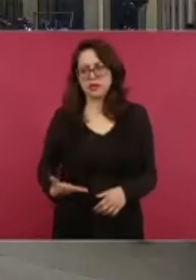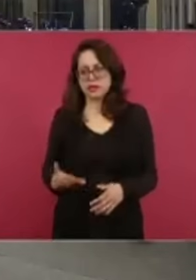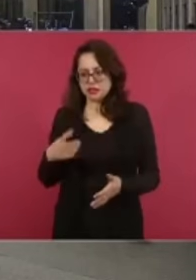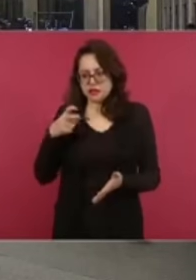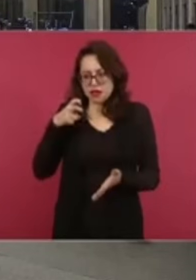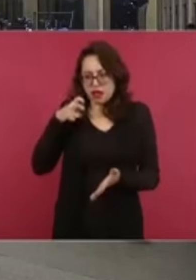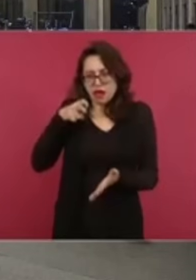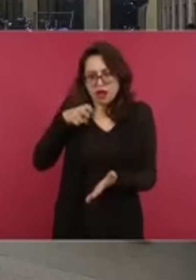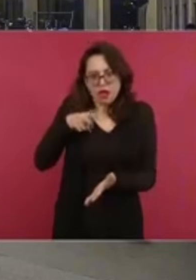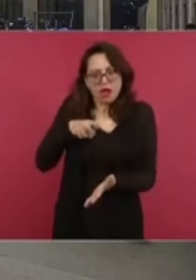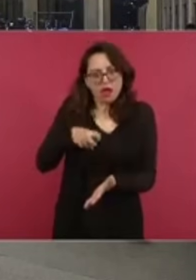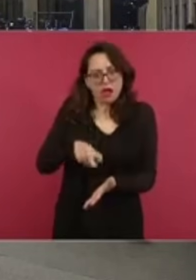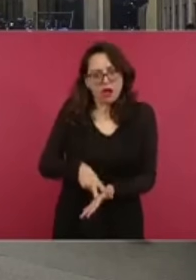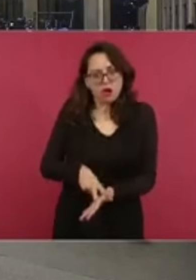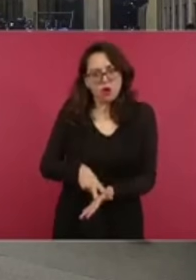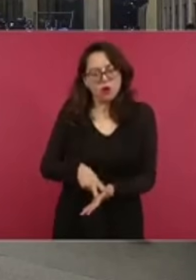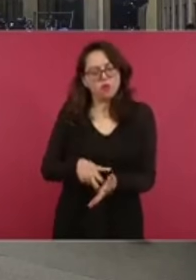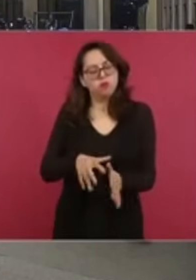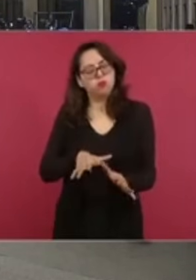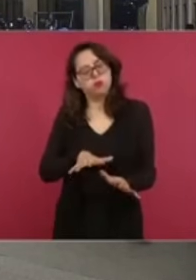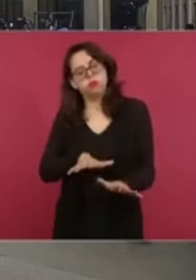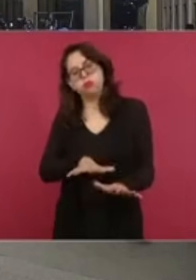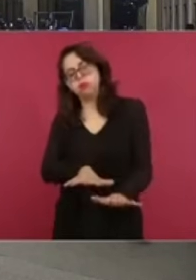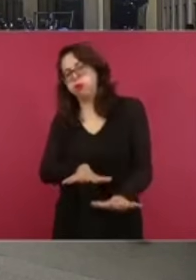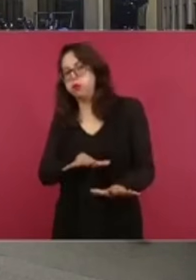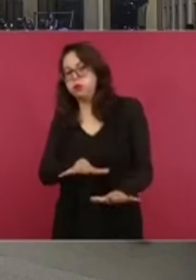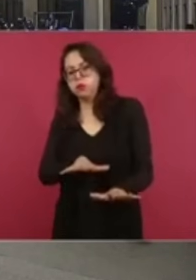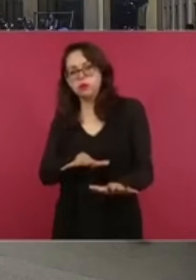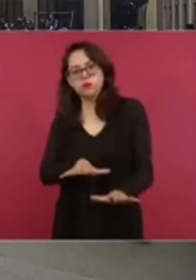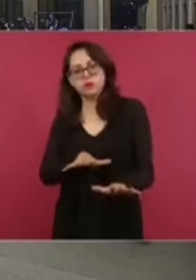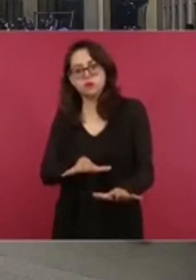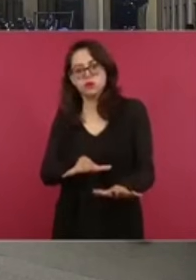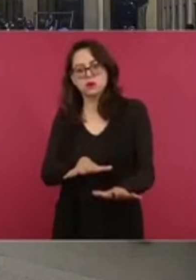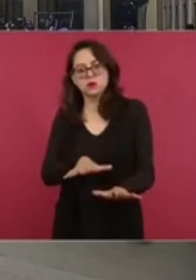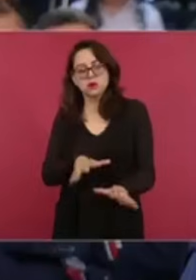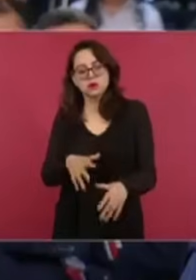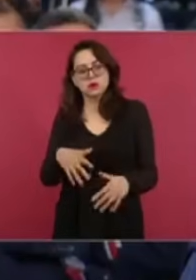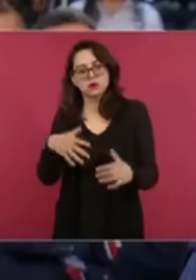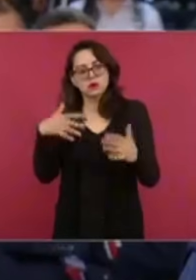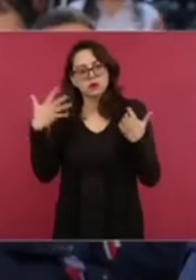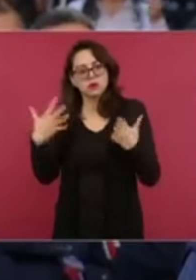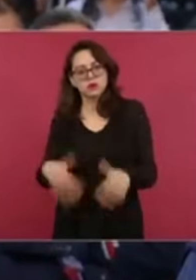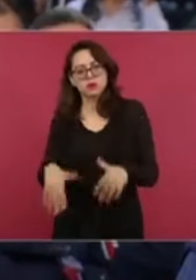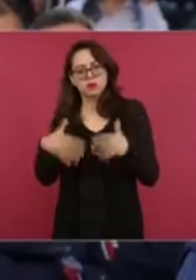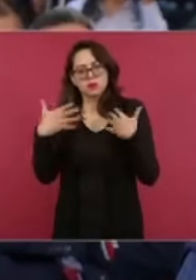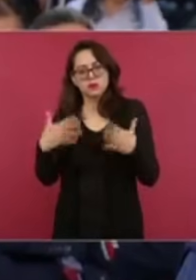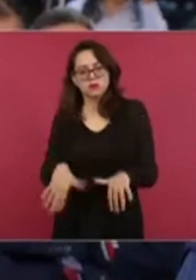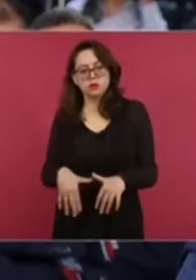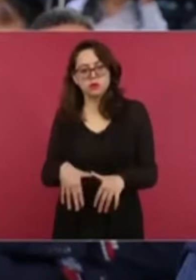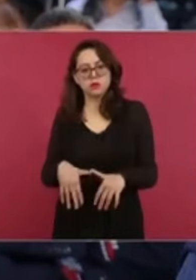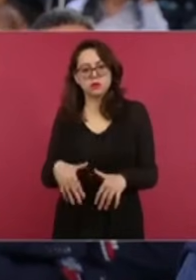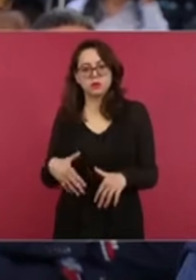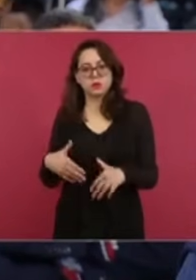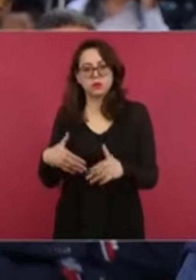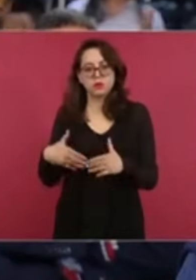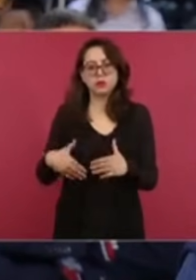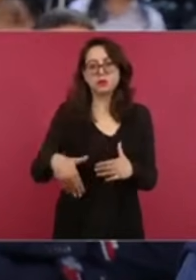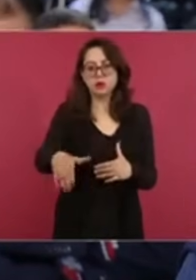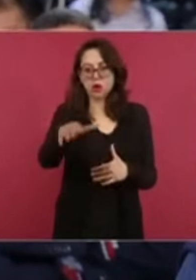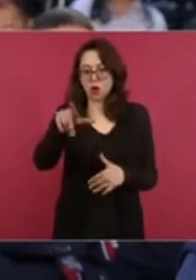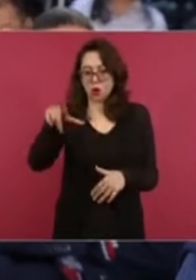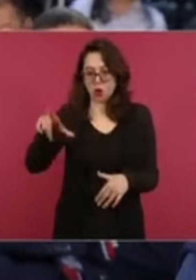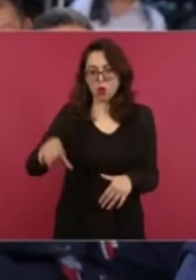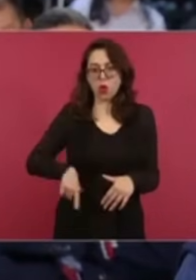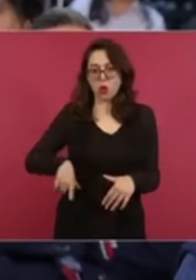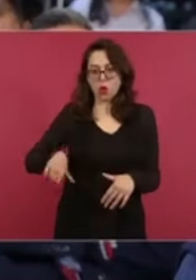pueblo y muchos pensaron que a partir de esa imagen este iba a ser un gobierno de cambios